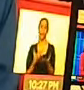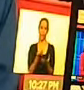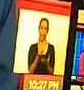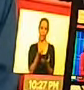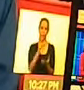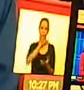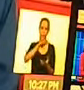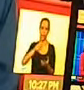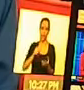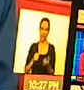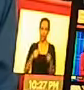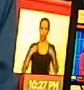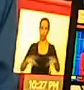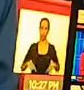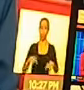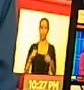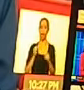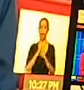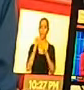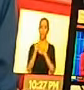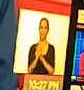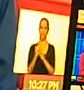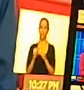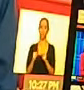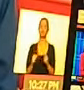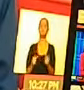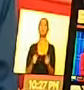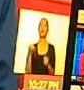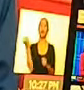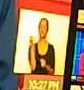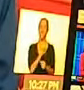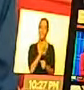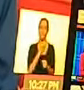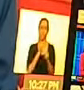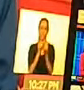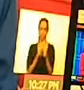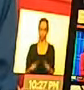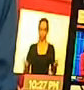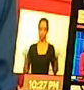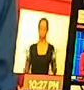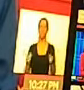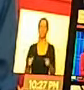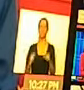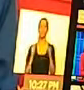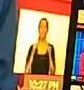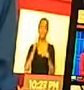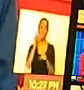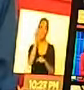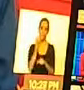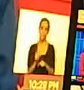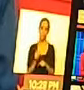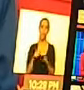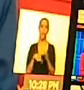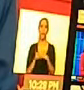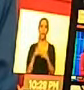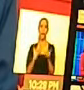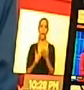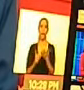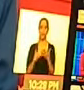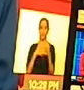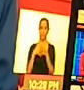naturales, pues son asesinados, desaparecidos. Y ese personaje va hasta Estados Unidos a pedirle